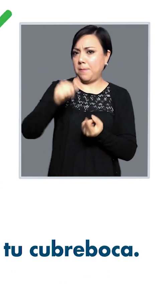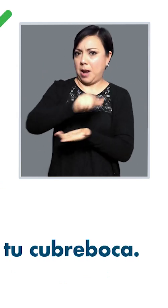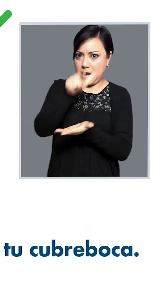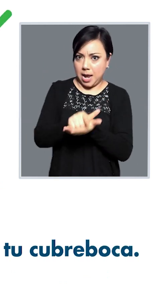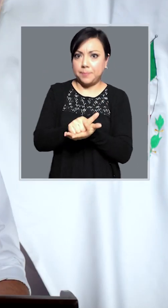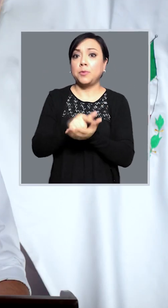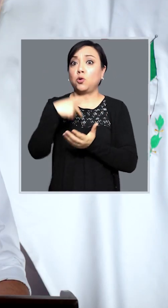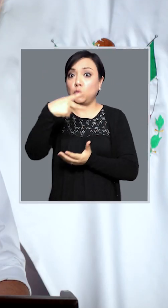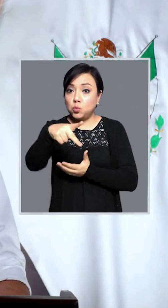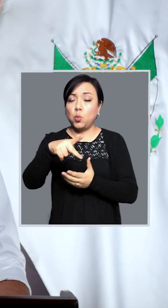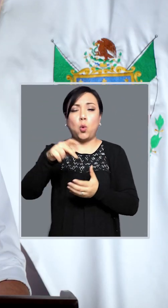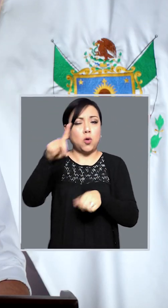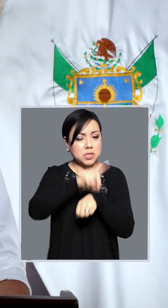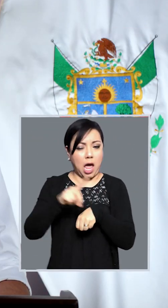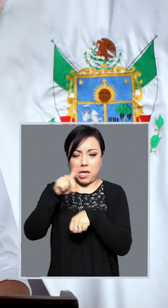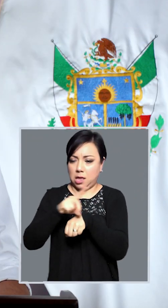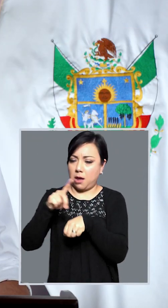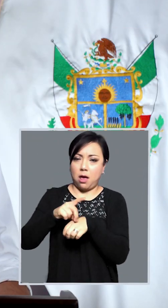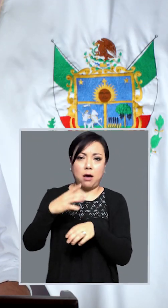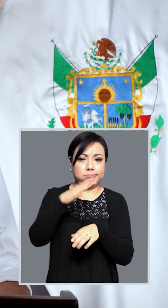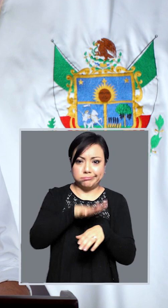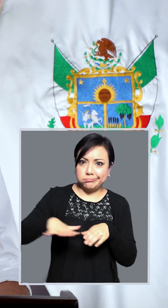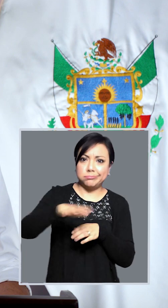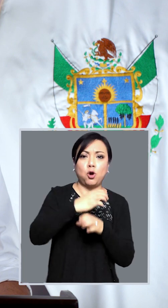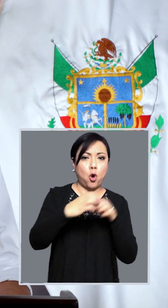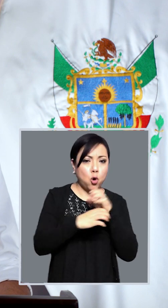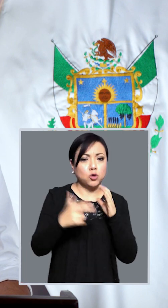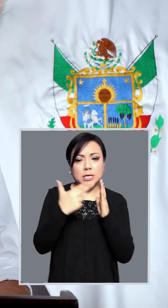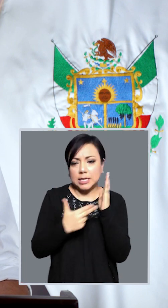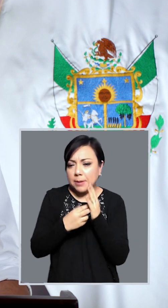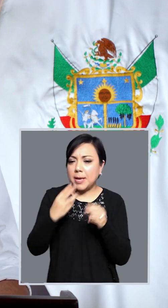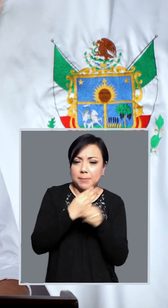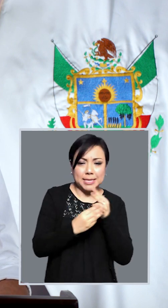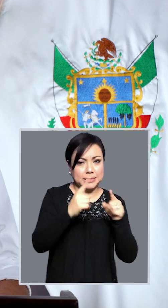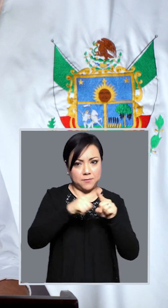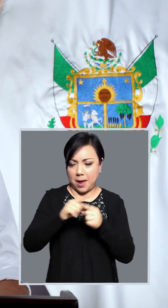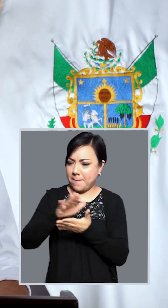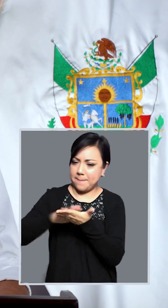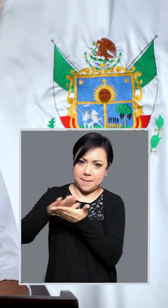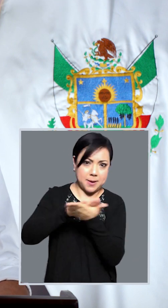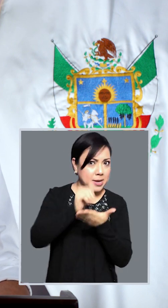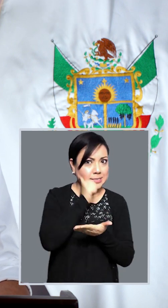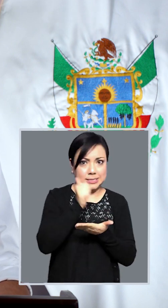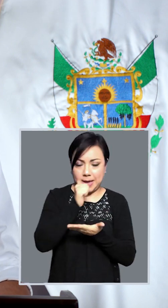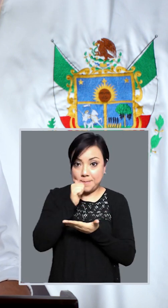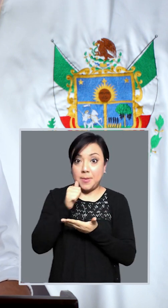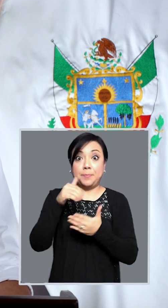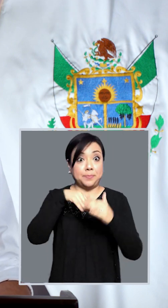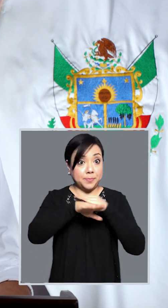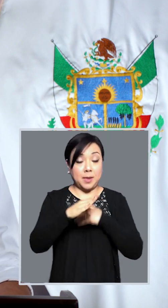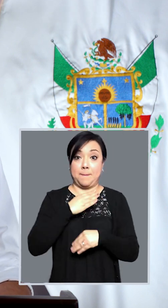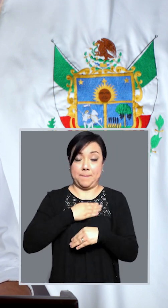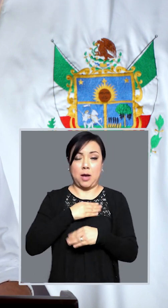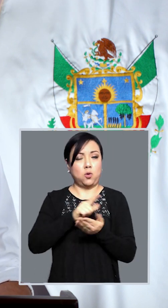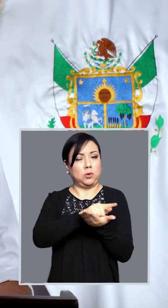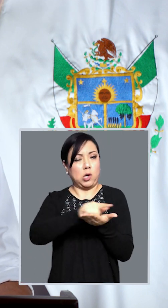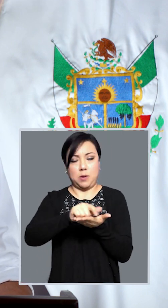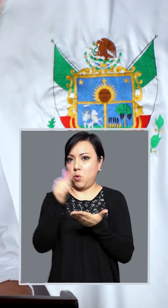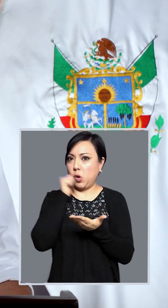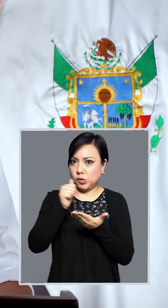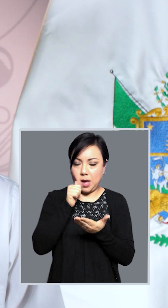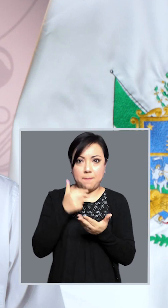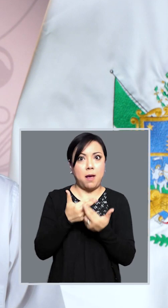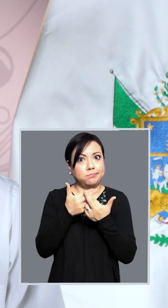rediseñar tus espacios para favorecer la sana distancia asegúrate de contar con un protocolo diario de limpieza y desinfección de espacios